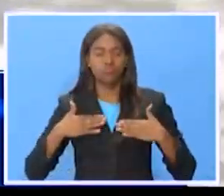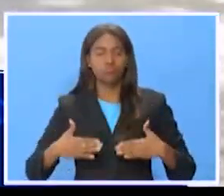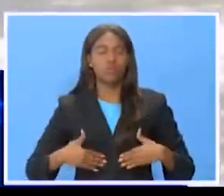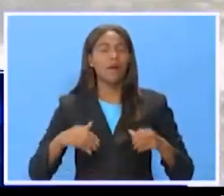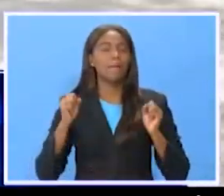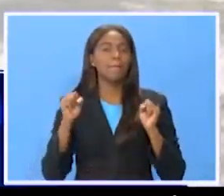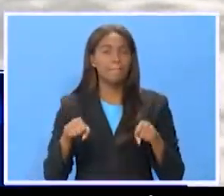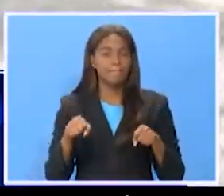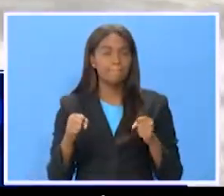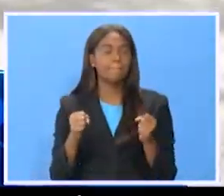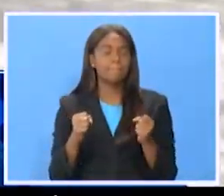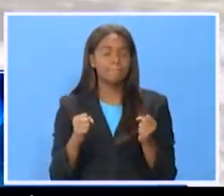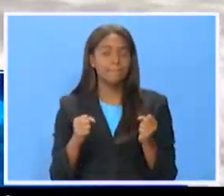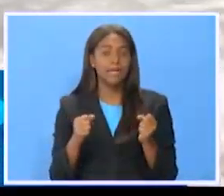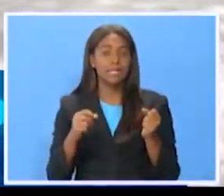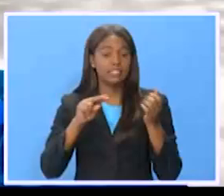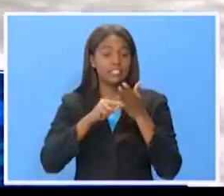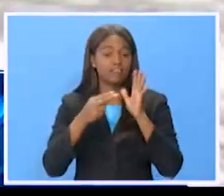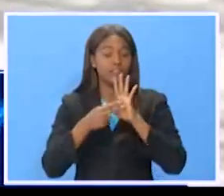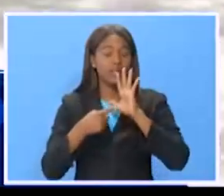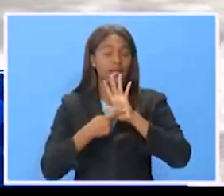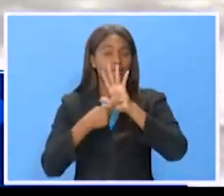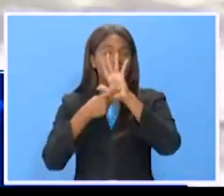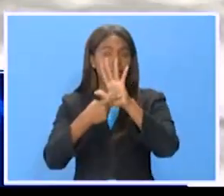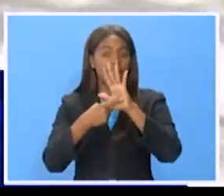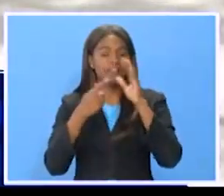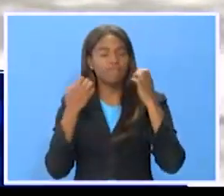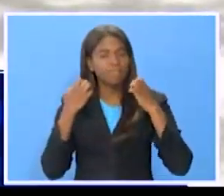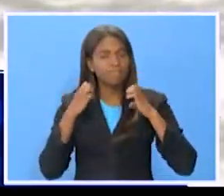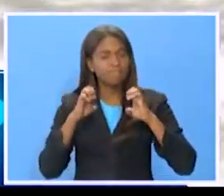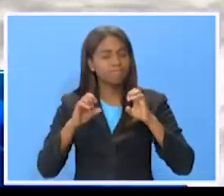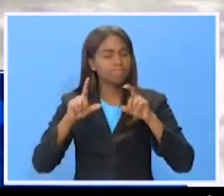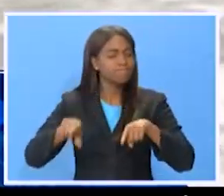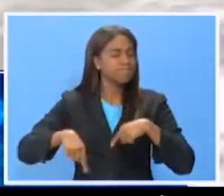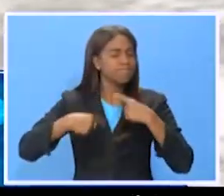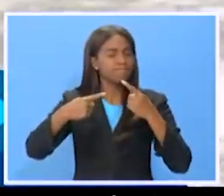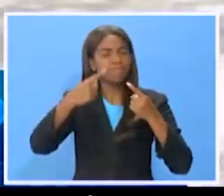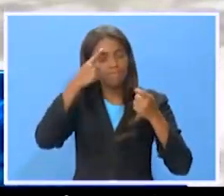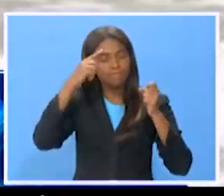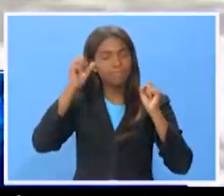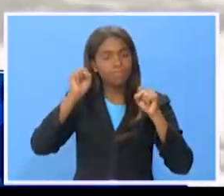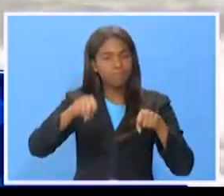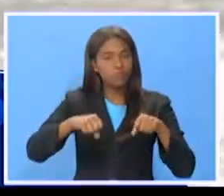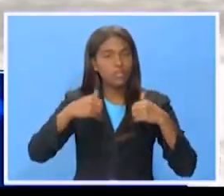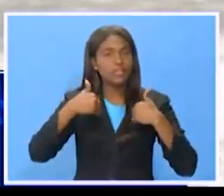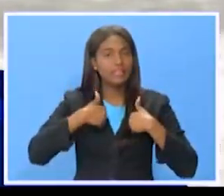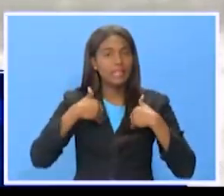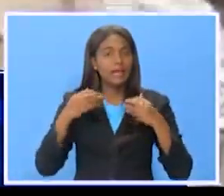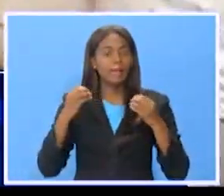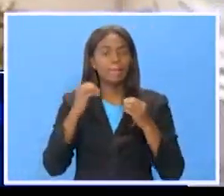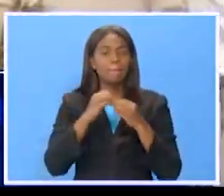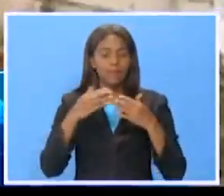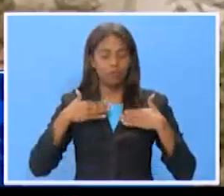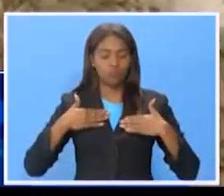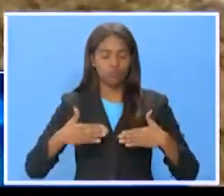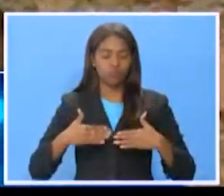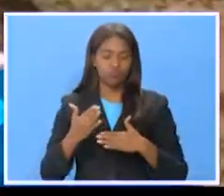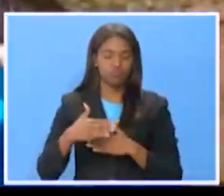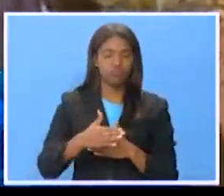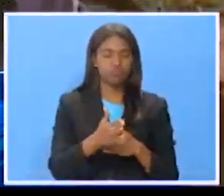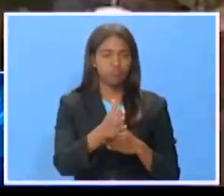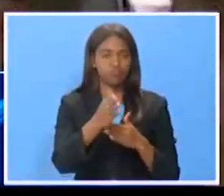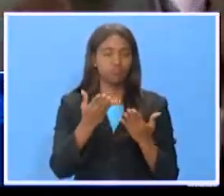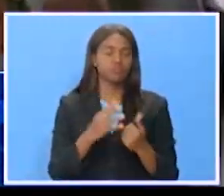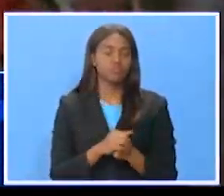que represente el esfuerzo que se hace para que pueda obtener la masa corporal. Los estudiantes